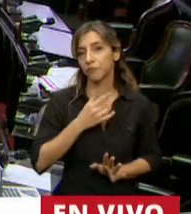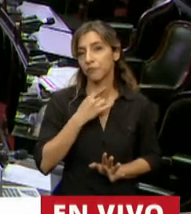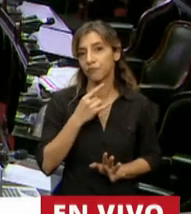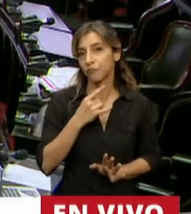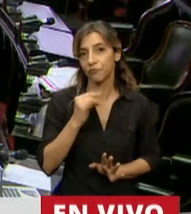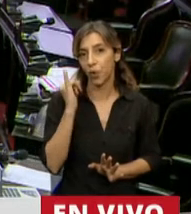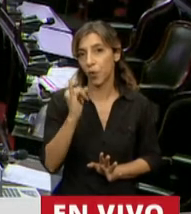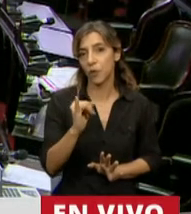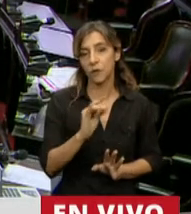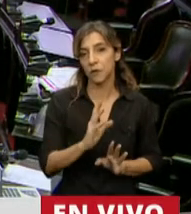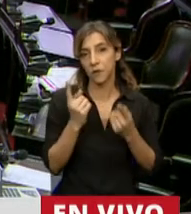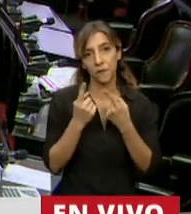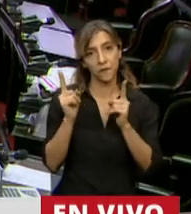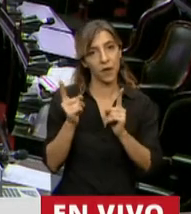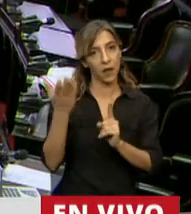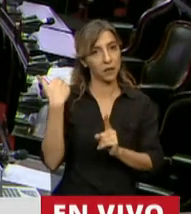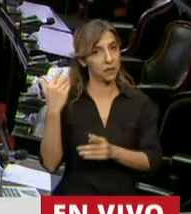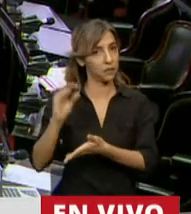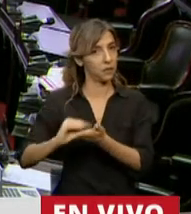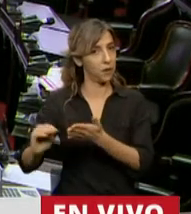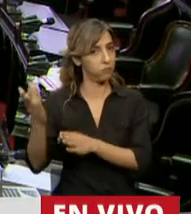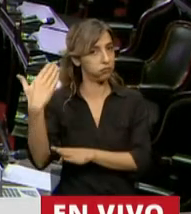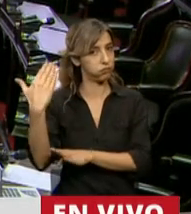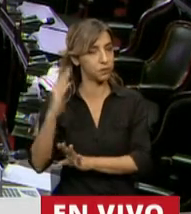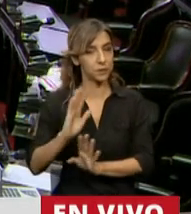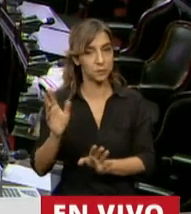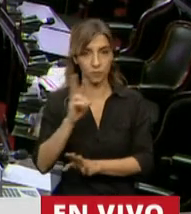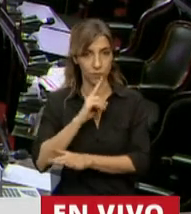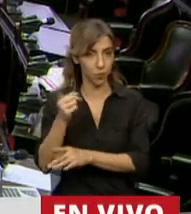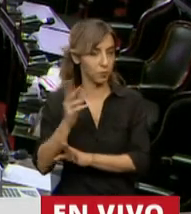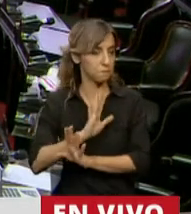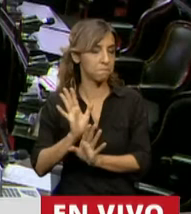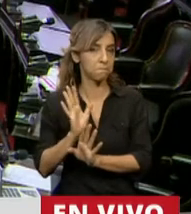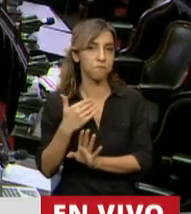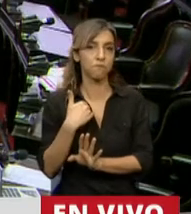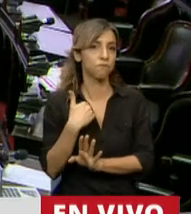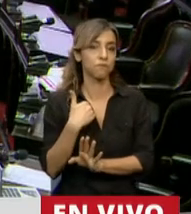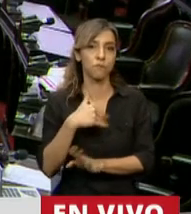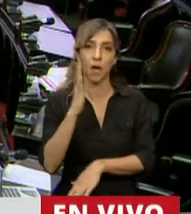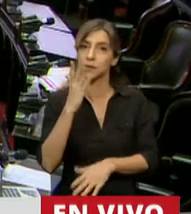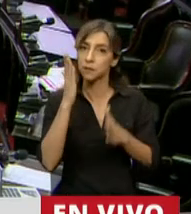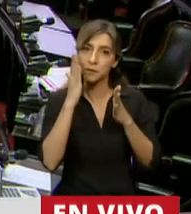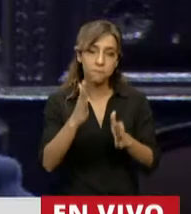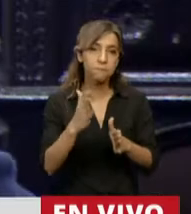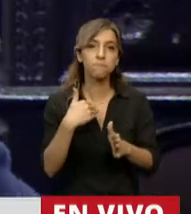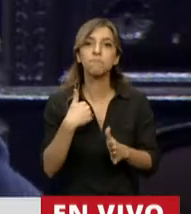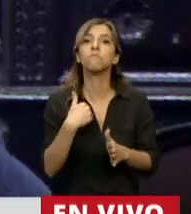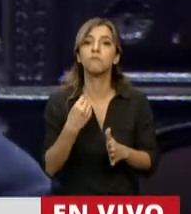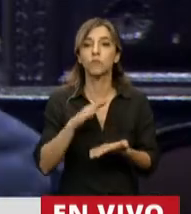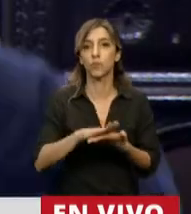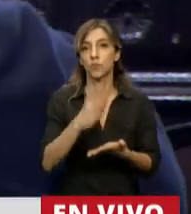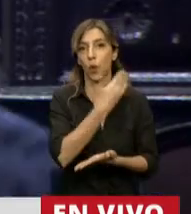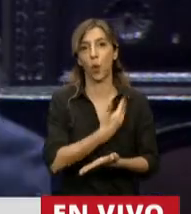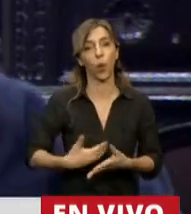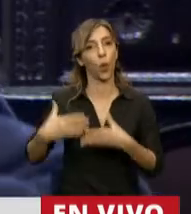planteó la diputada propinante, el carácter democrático y de debate que tiene nuestro gobierno,